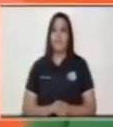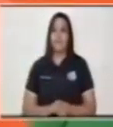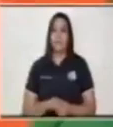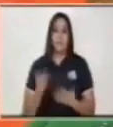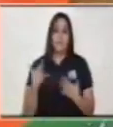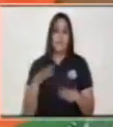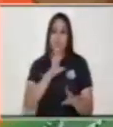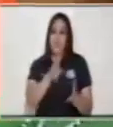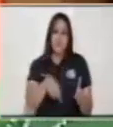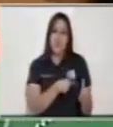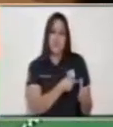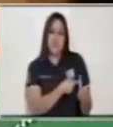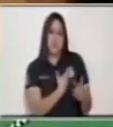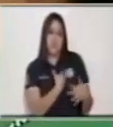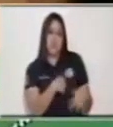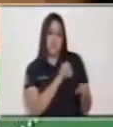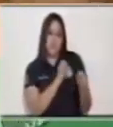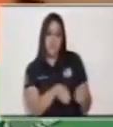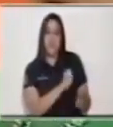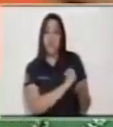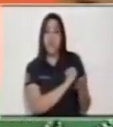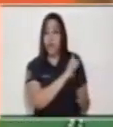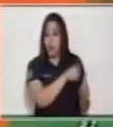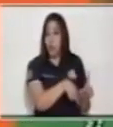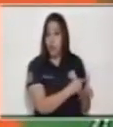Esta es una suma. Puedo escribirlo como una suma.